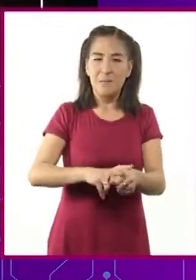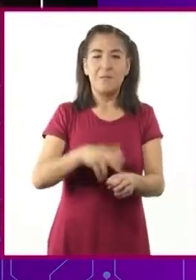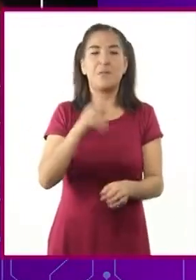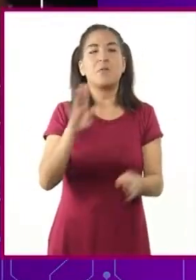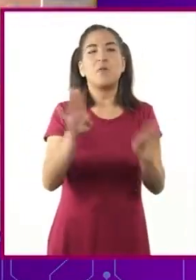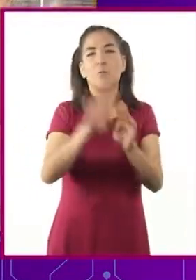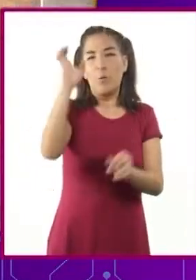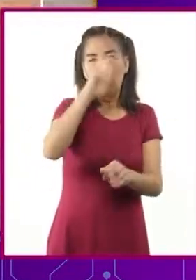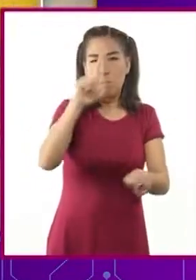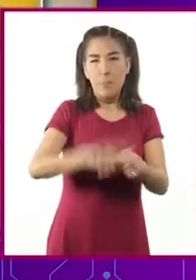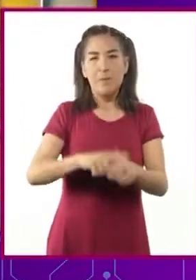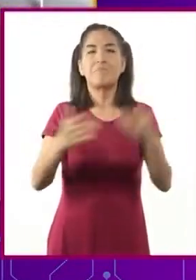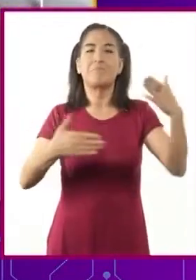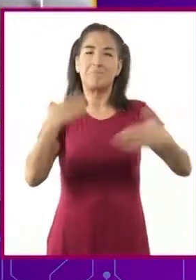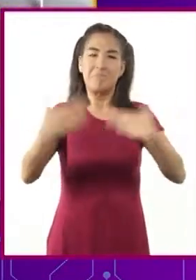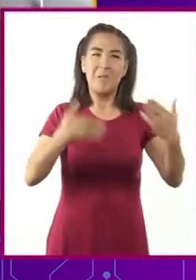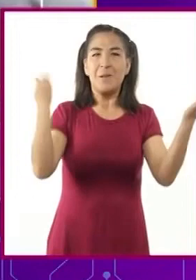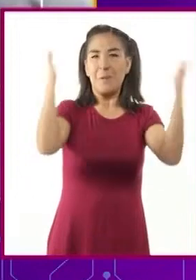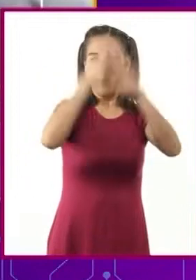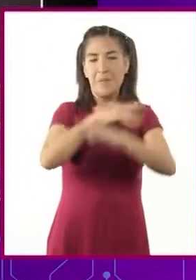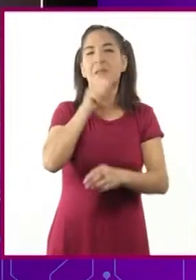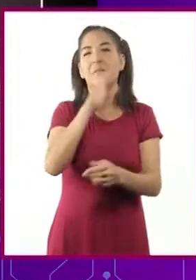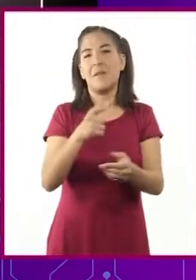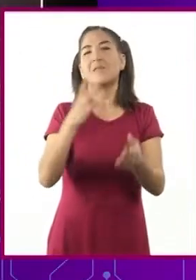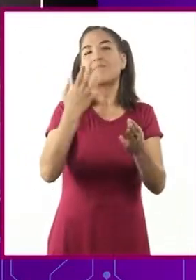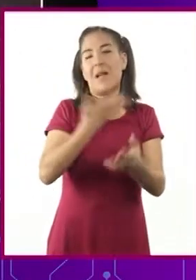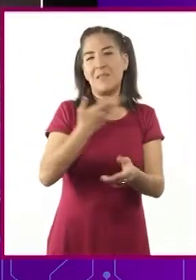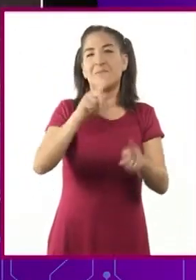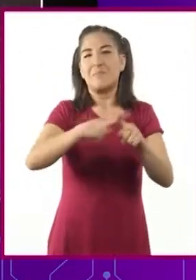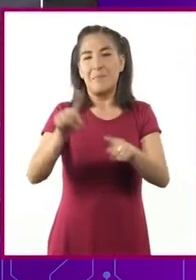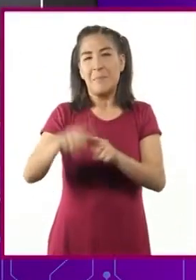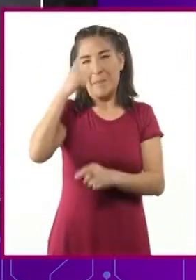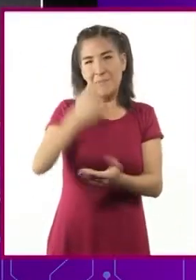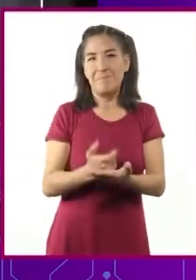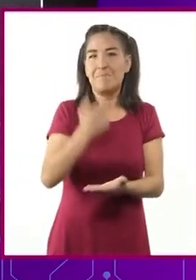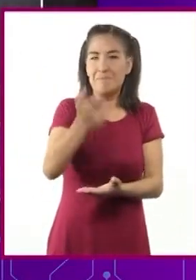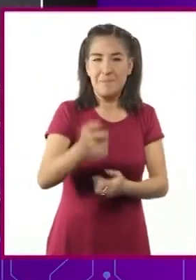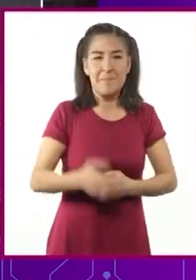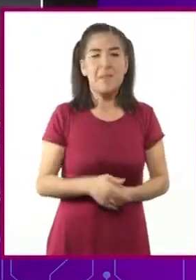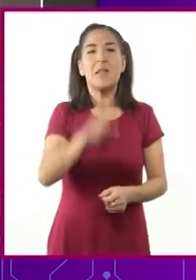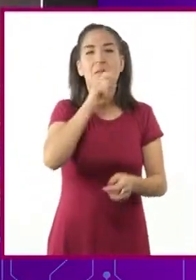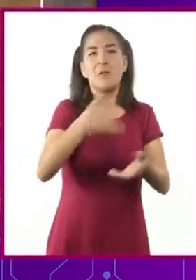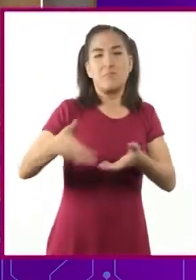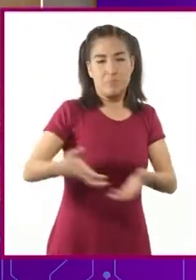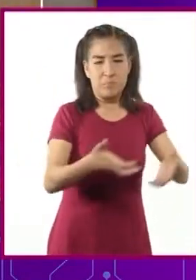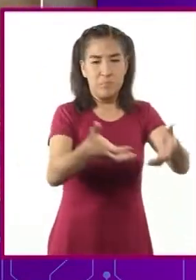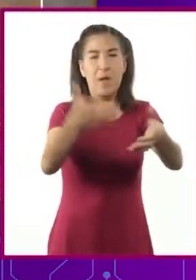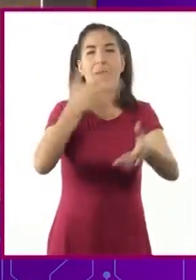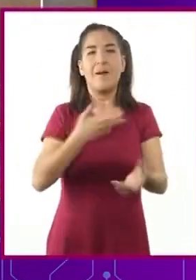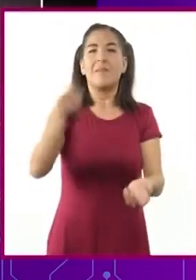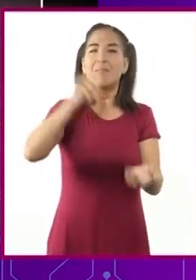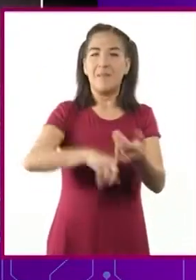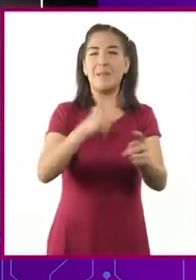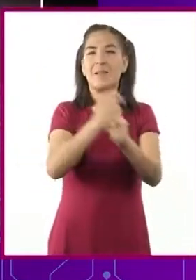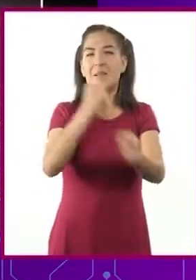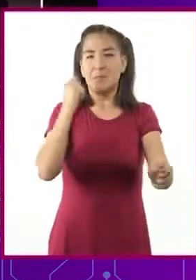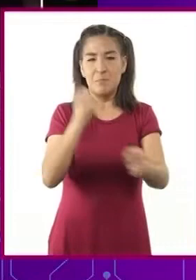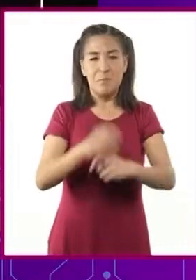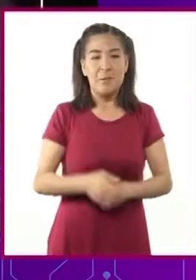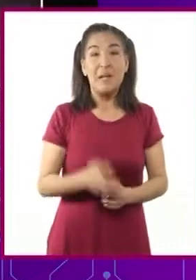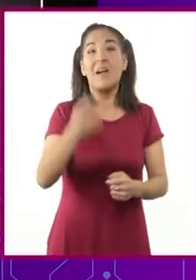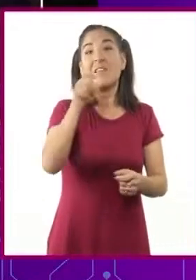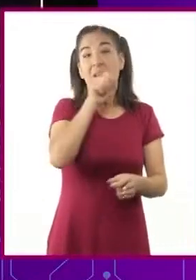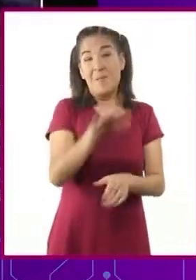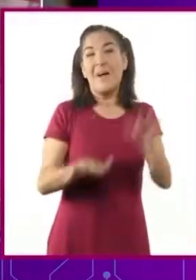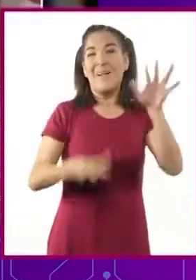culturales, recreativas y financieras. Además, hay una diversidad tanto de medios como de vías de comunicación y transporte. Por lo